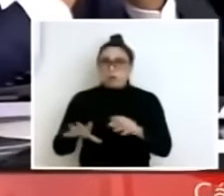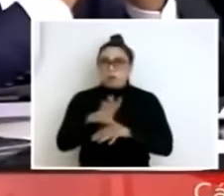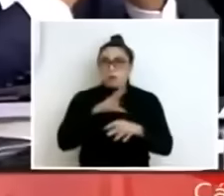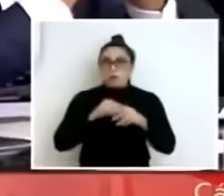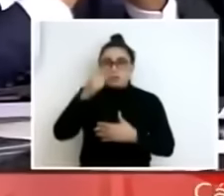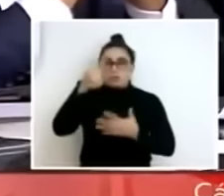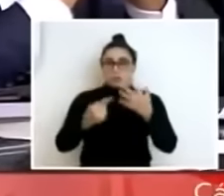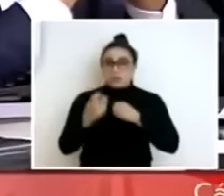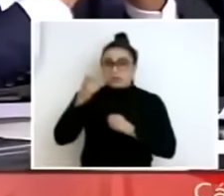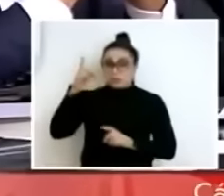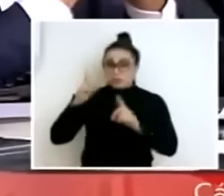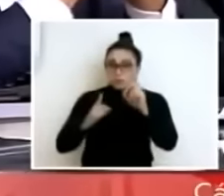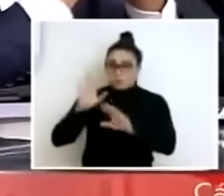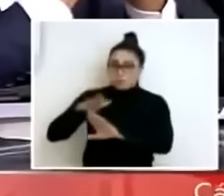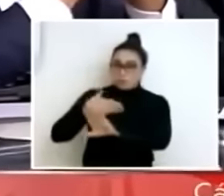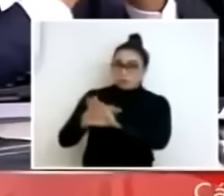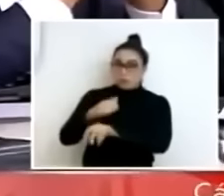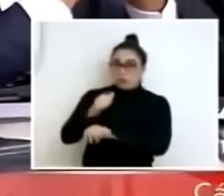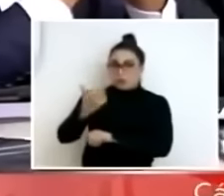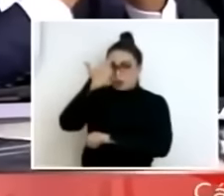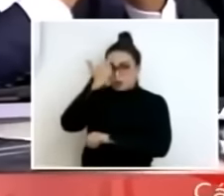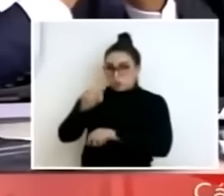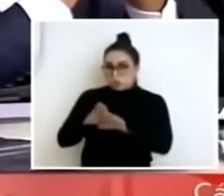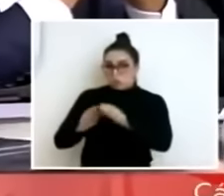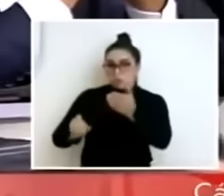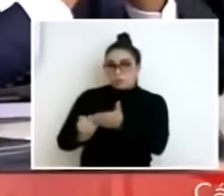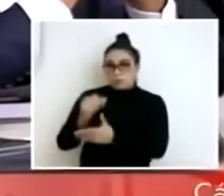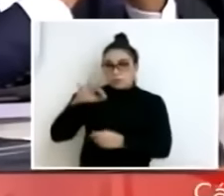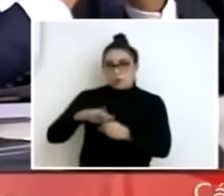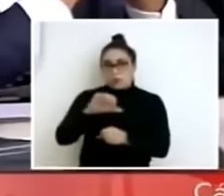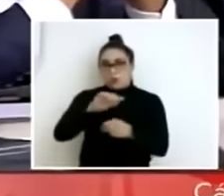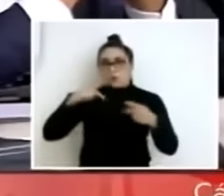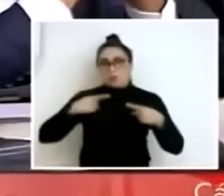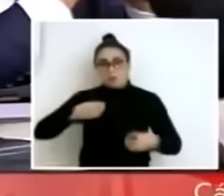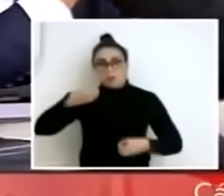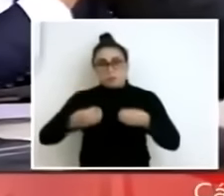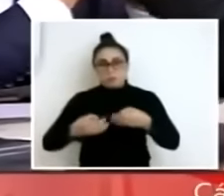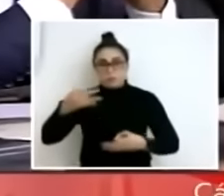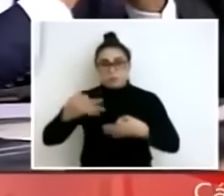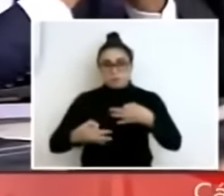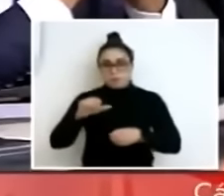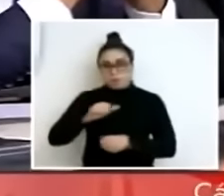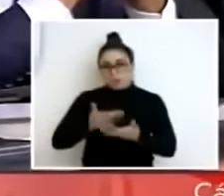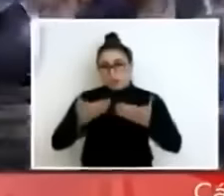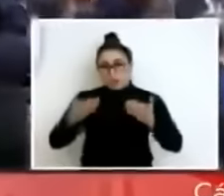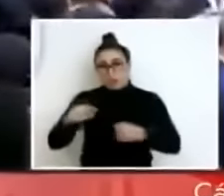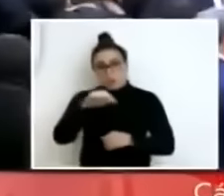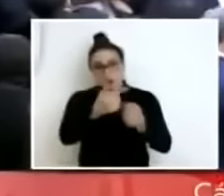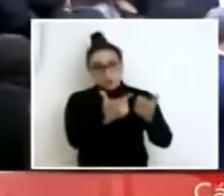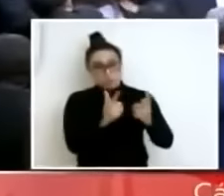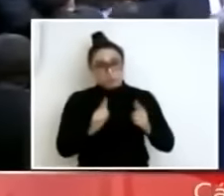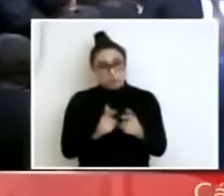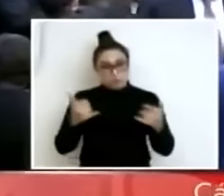en contra de la elección Popular de los jueces y magistrados que esgrime hoy la oposición